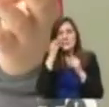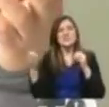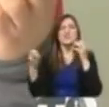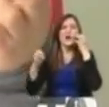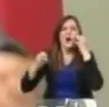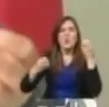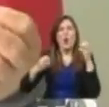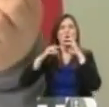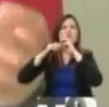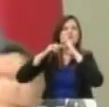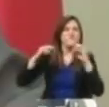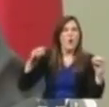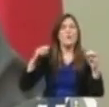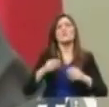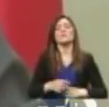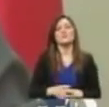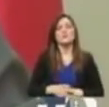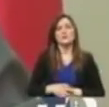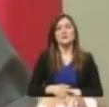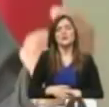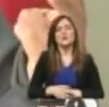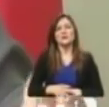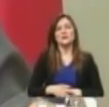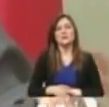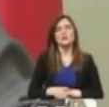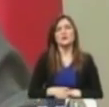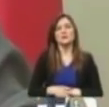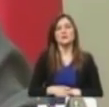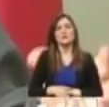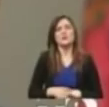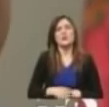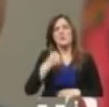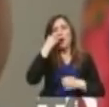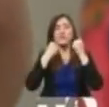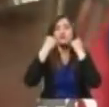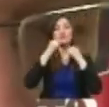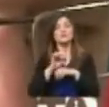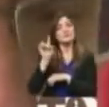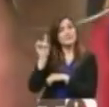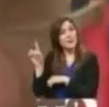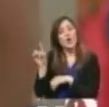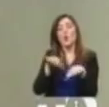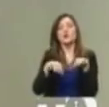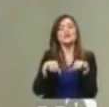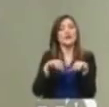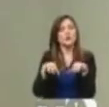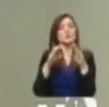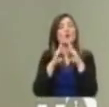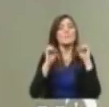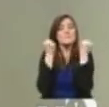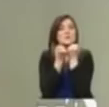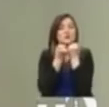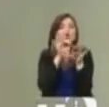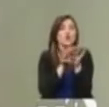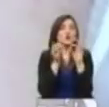el niño de una manera intuitiva pues lastimó a la niña. Y Según Diego Sánchez, coordinador del MIES en la